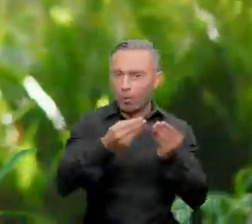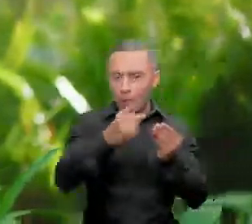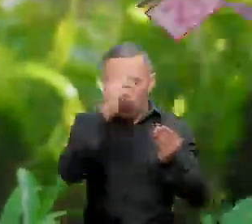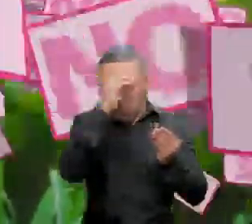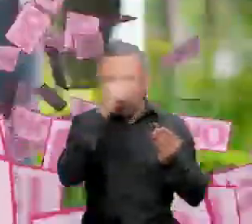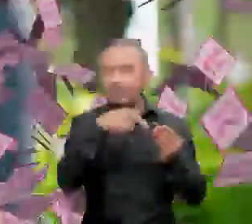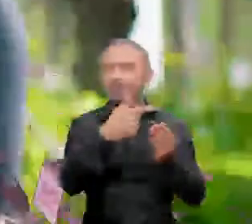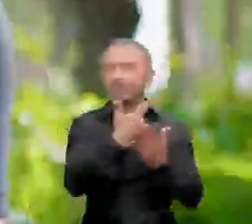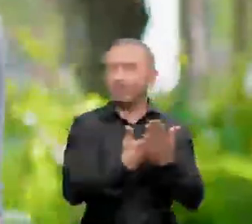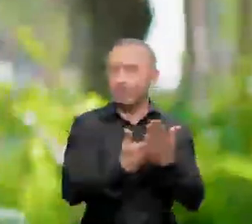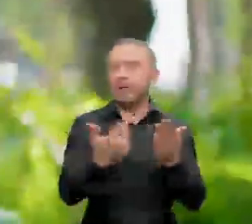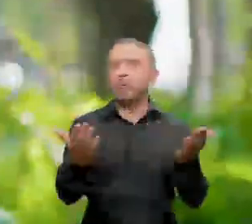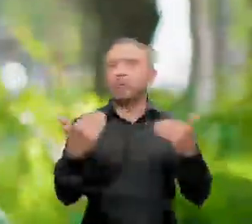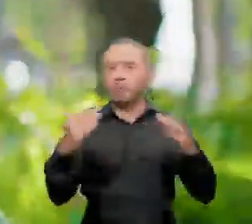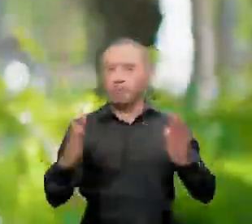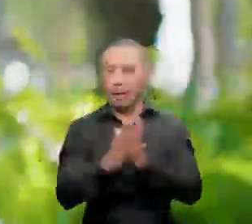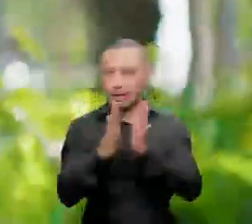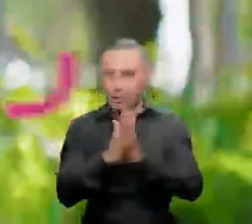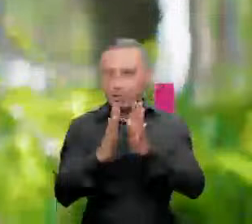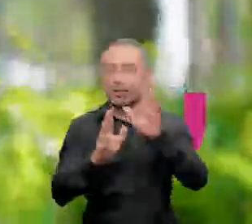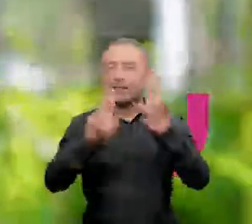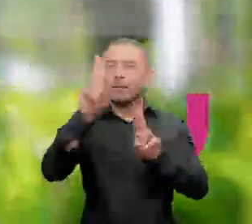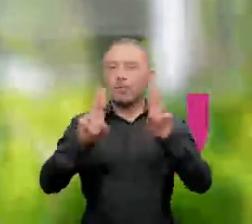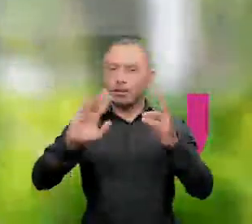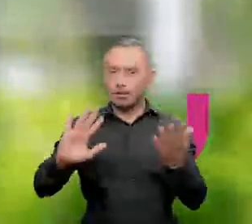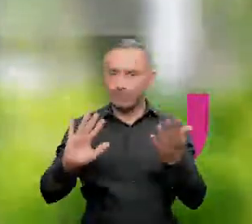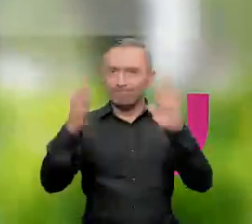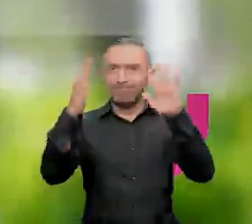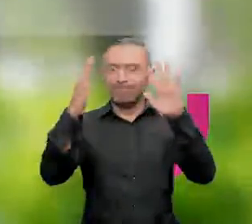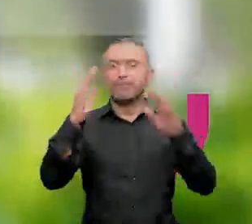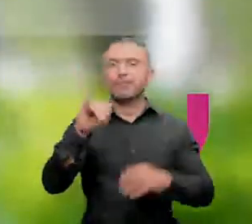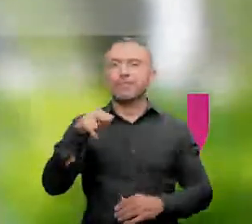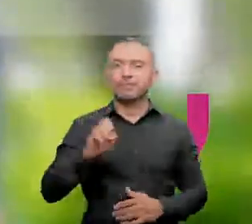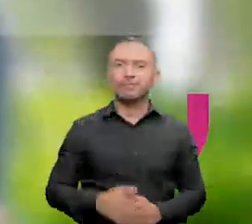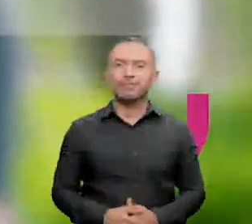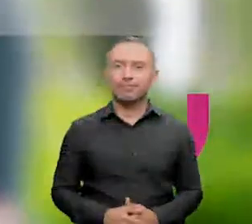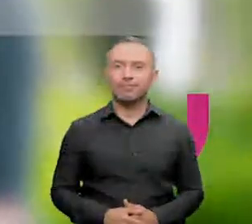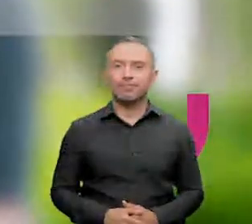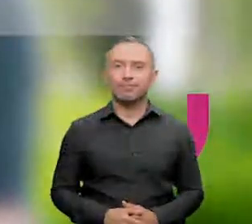opiniones. Participa y celebremos la democracia. INE